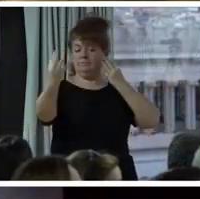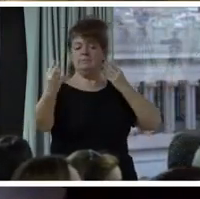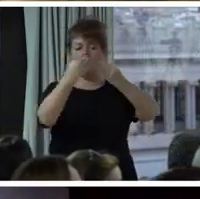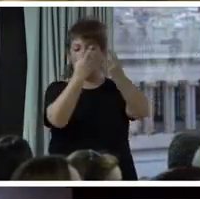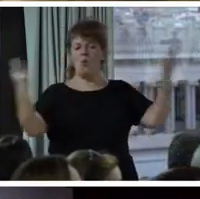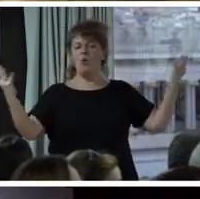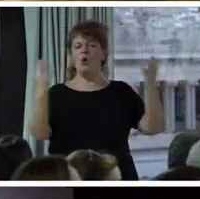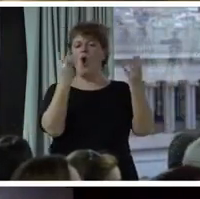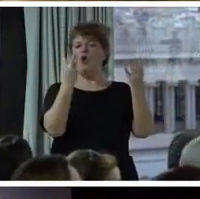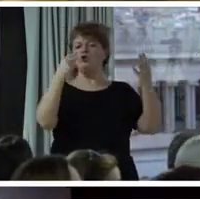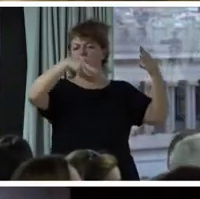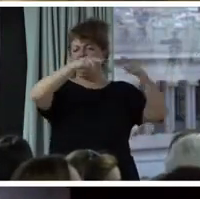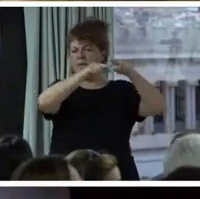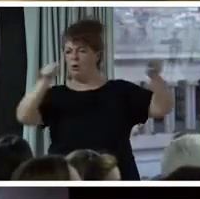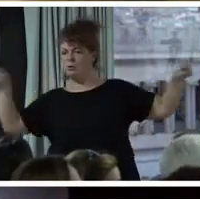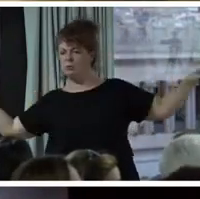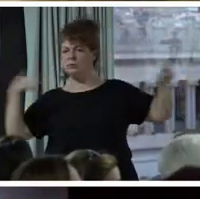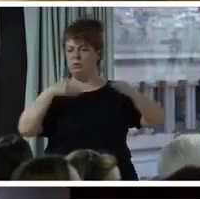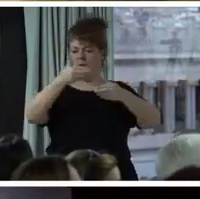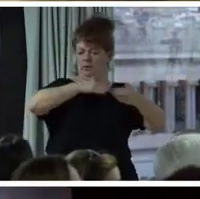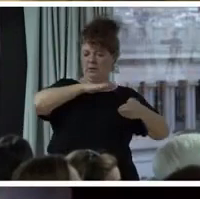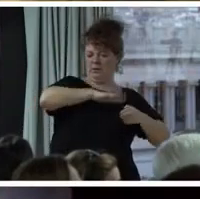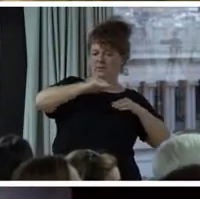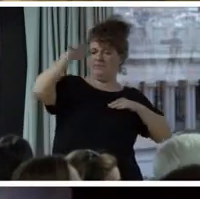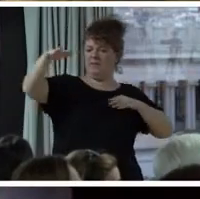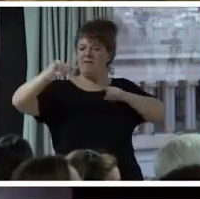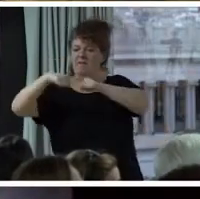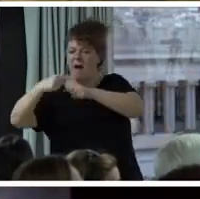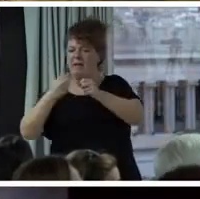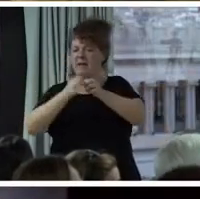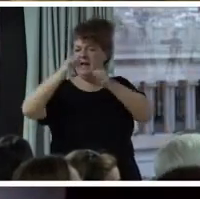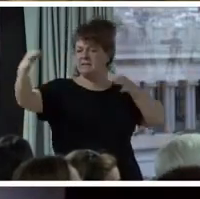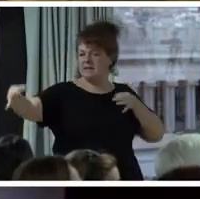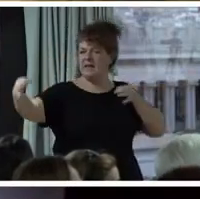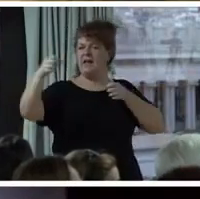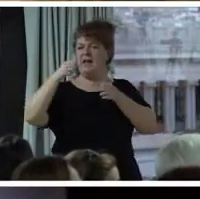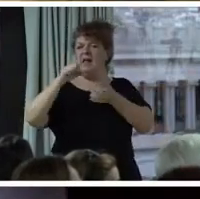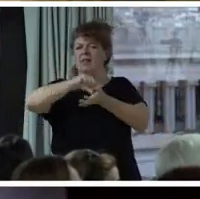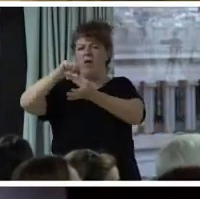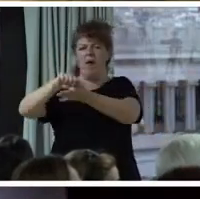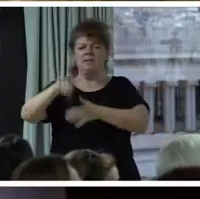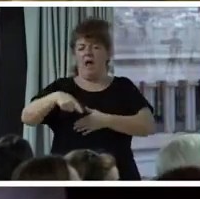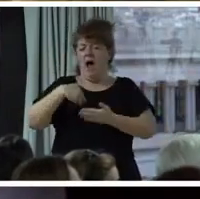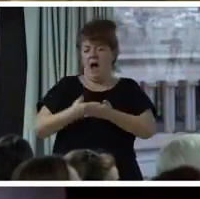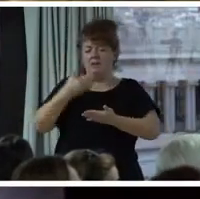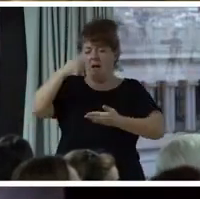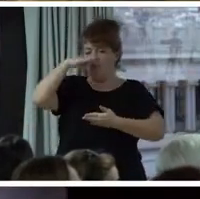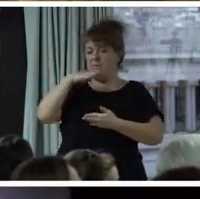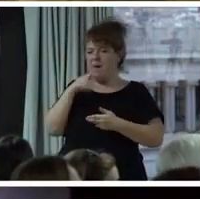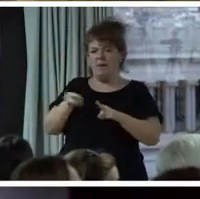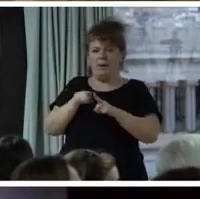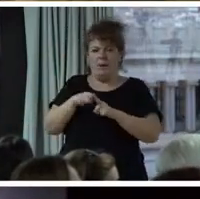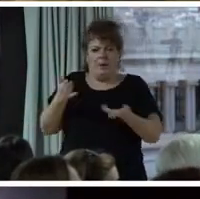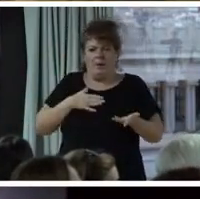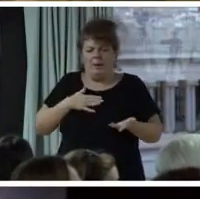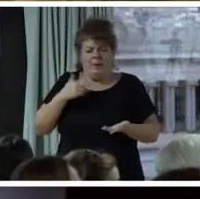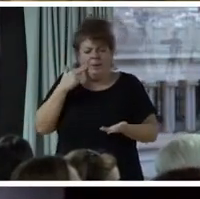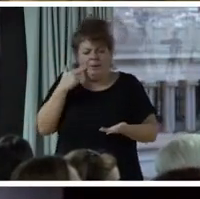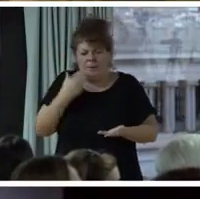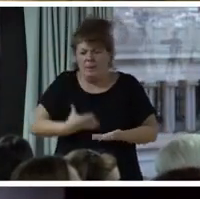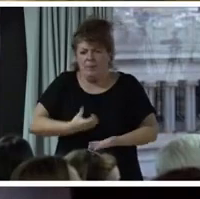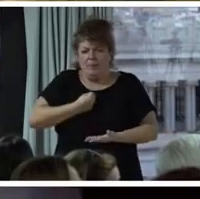comunidades y limita medios de vida y empleo es la desolación de un padre mientras deriva una casa sin